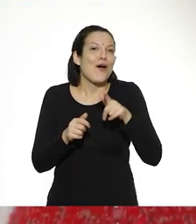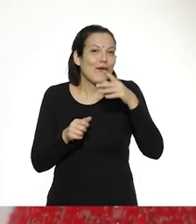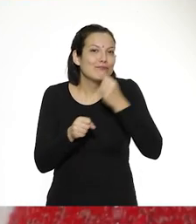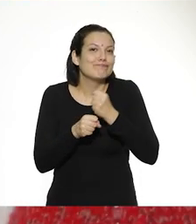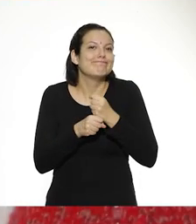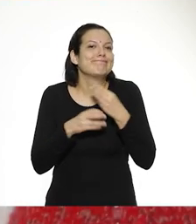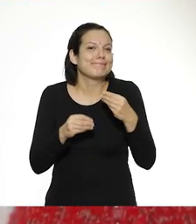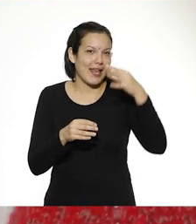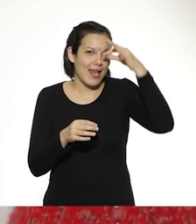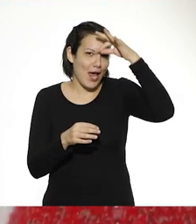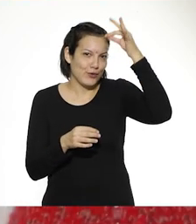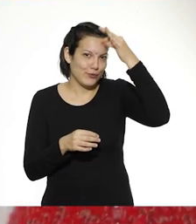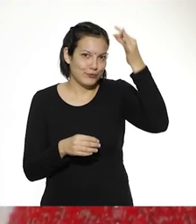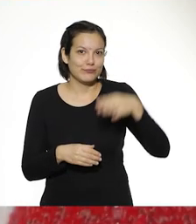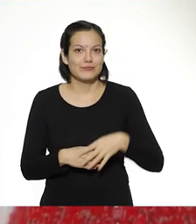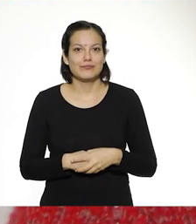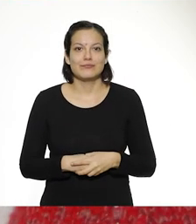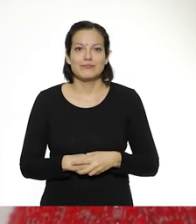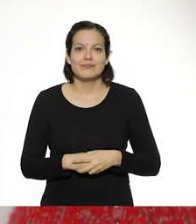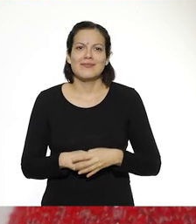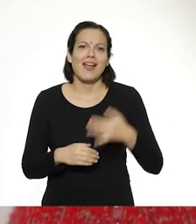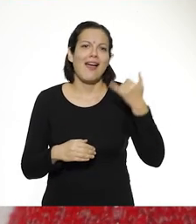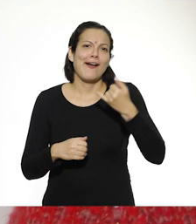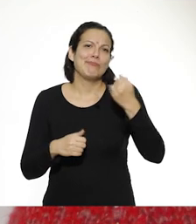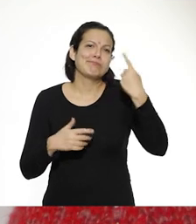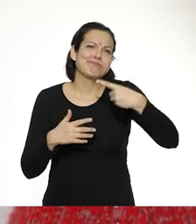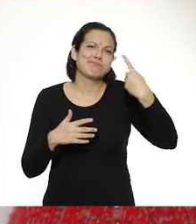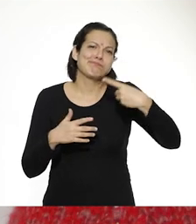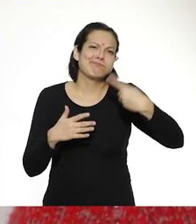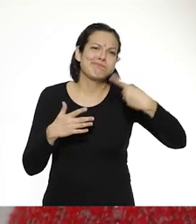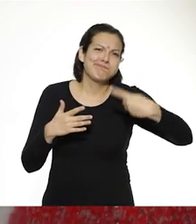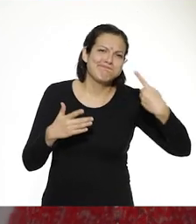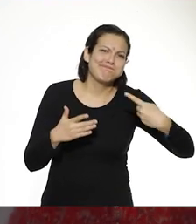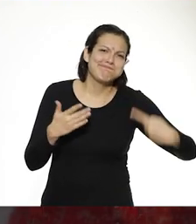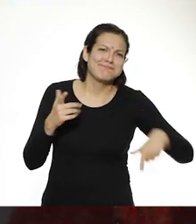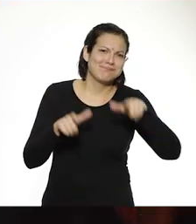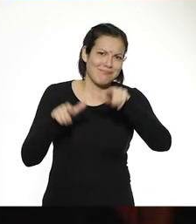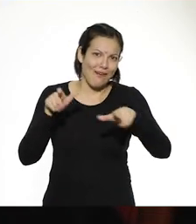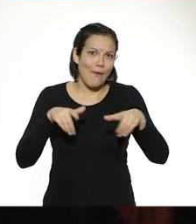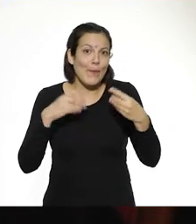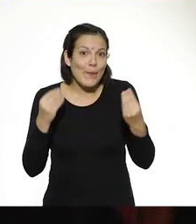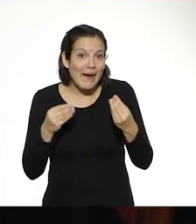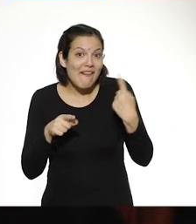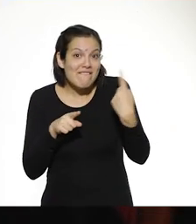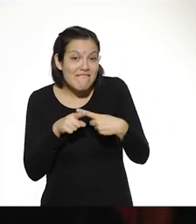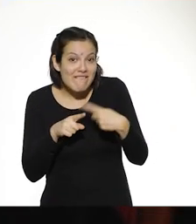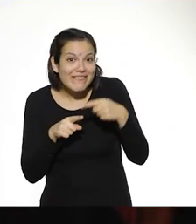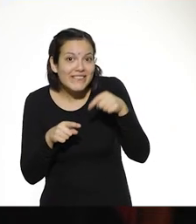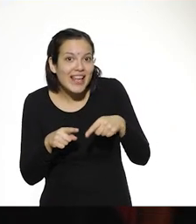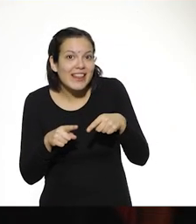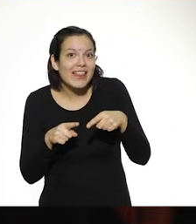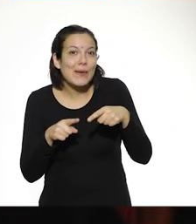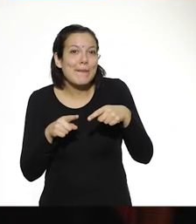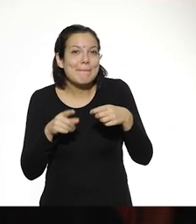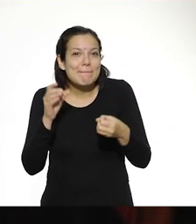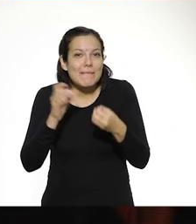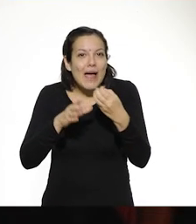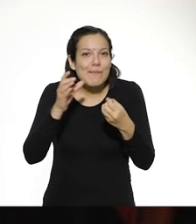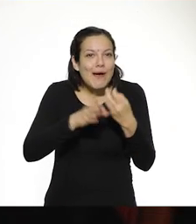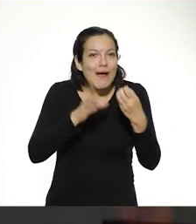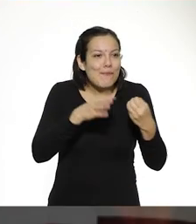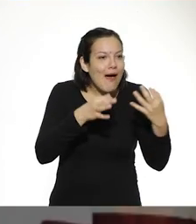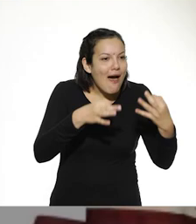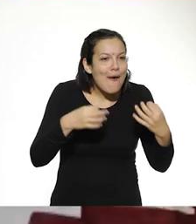actor. Hay infinidad de personajes porque en estas fiestas aparecen los